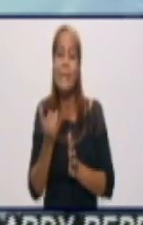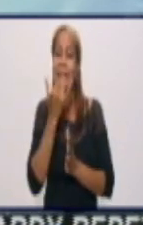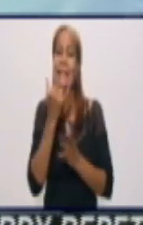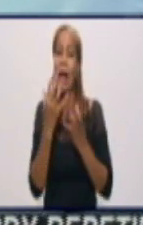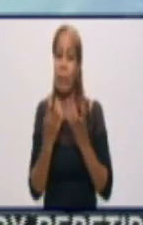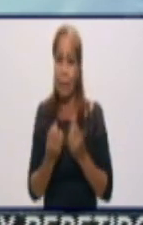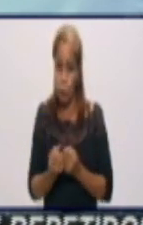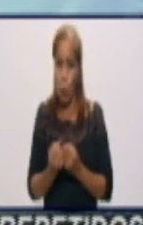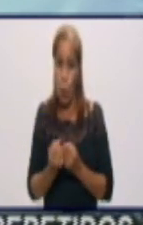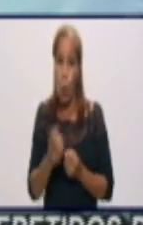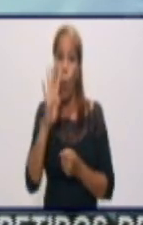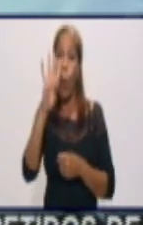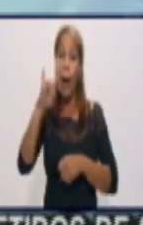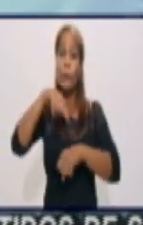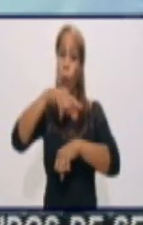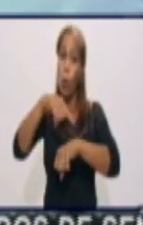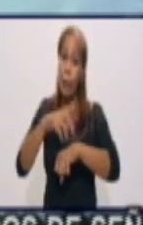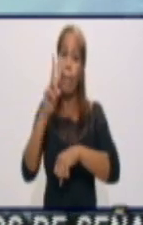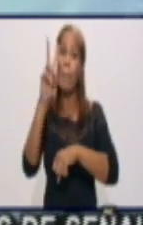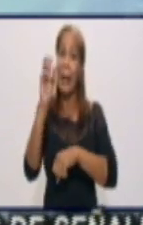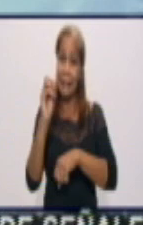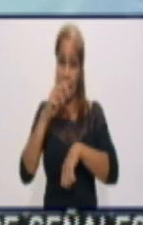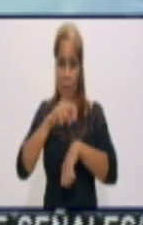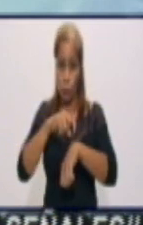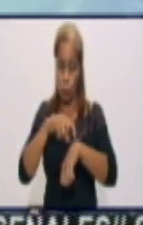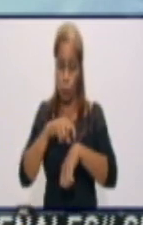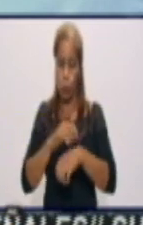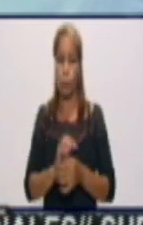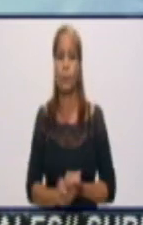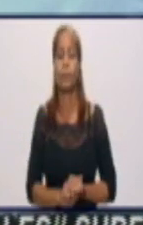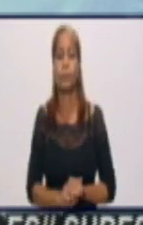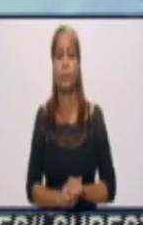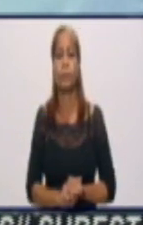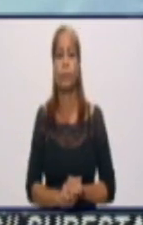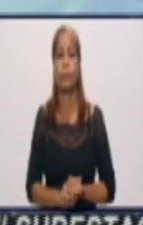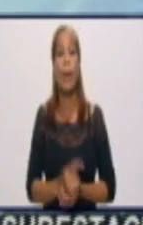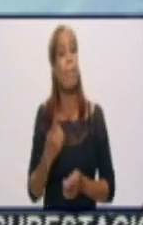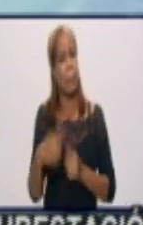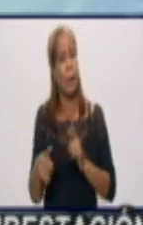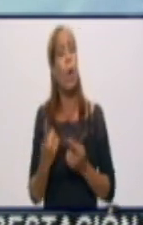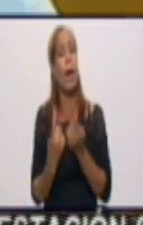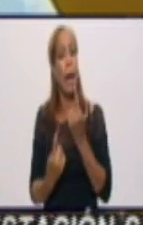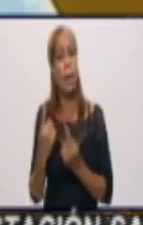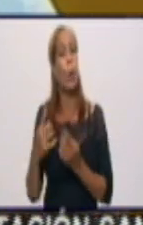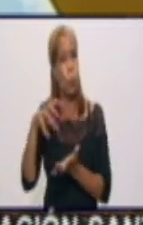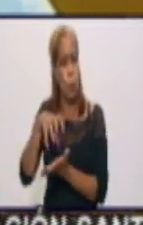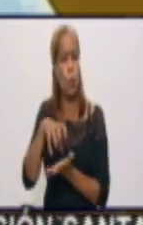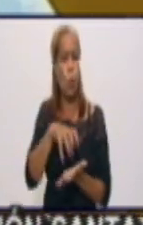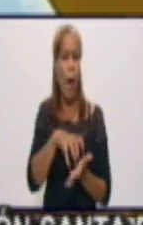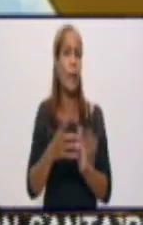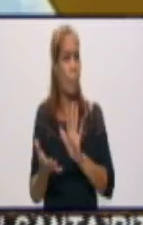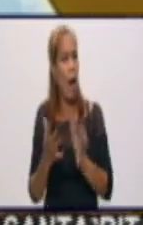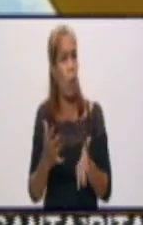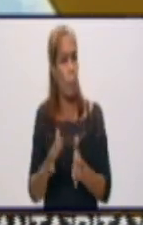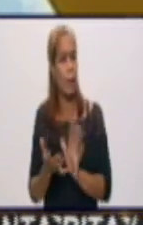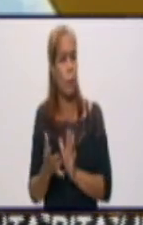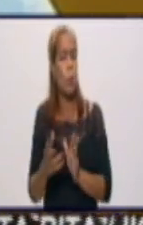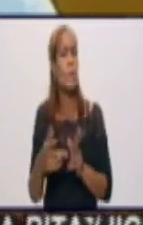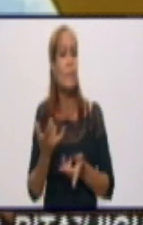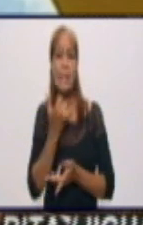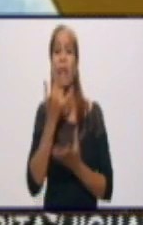precisamente el término el promedio 4 horas 20 minutos correcta y la valores la premisa es que no se afecte más de sr ajá